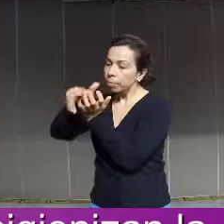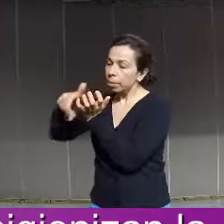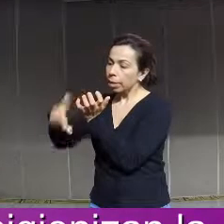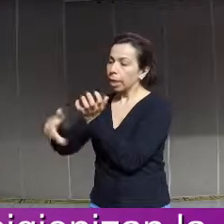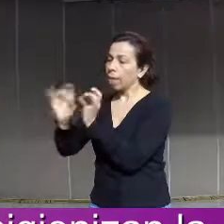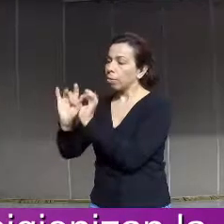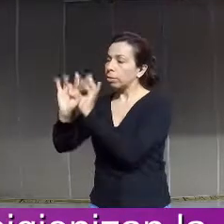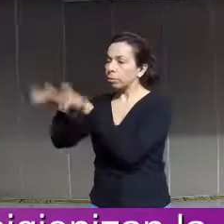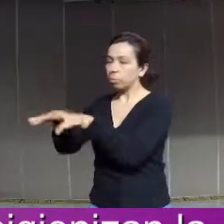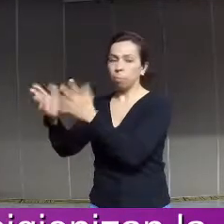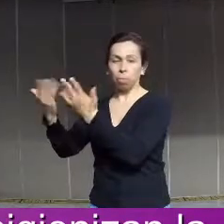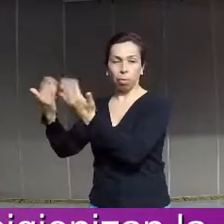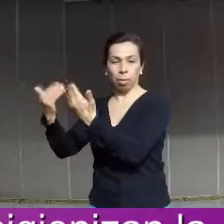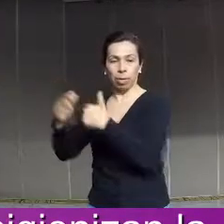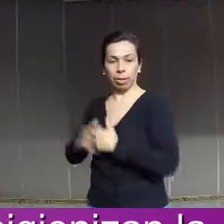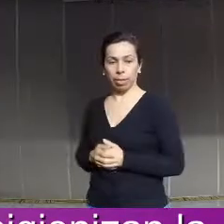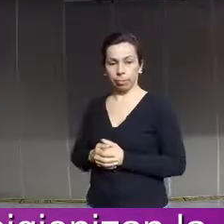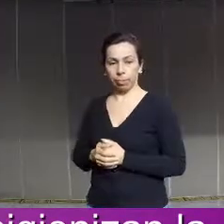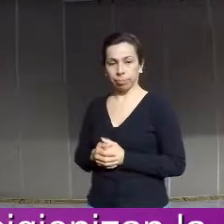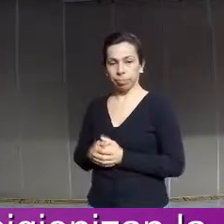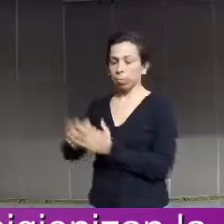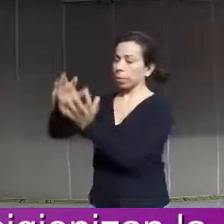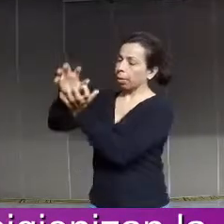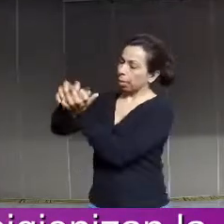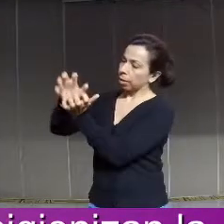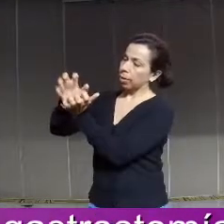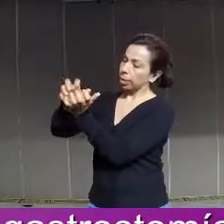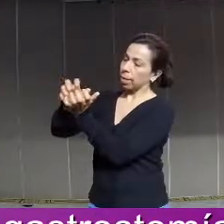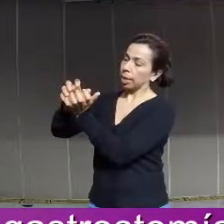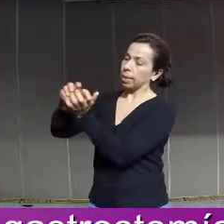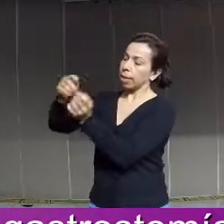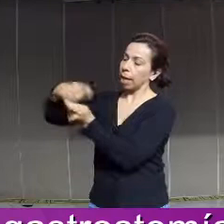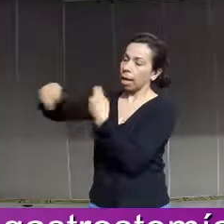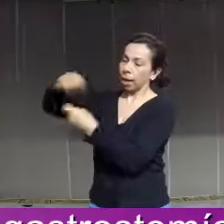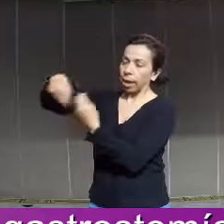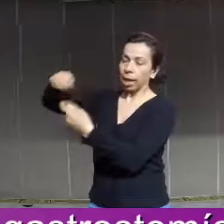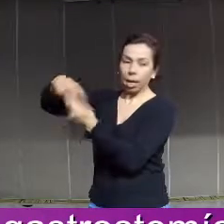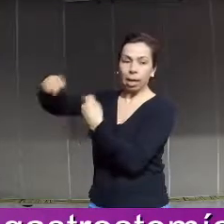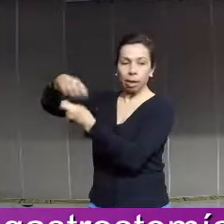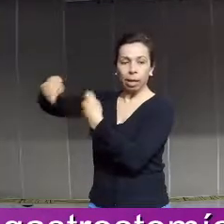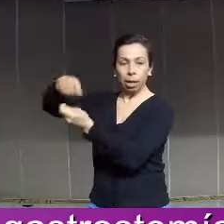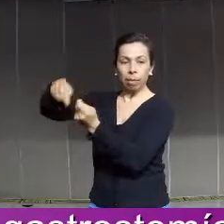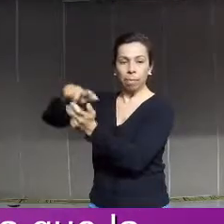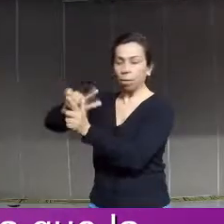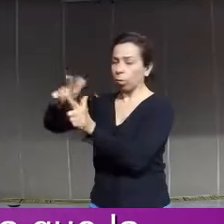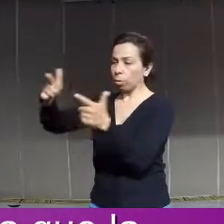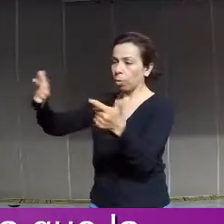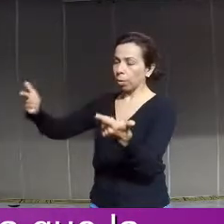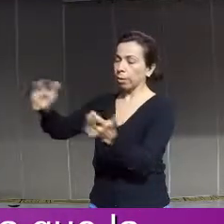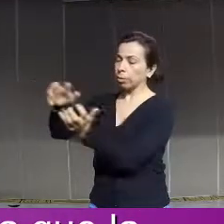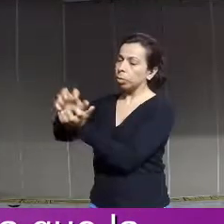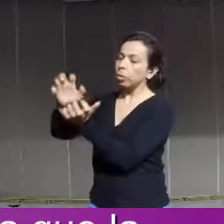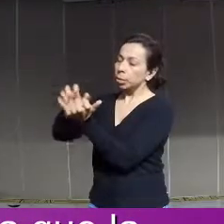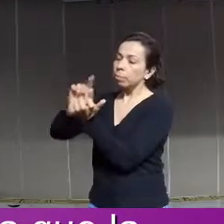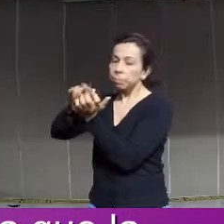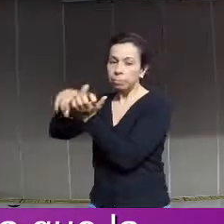tienen un reservorio de saliva que se va modificando todo el tiempo porque no tienen lenguaje, porque no se alimentan por vía